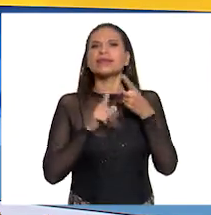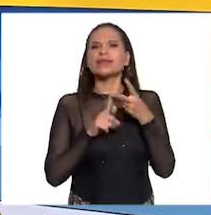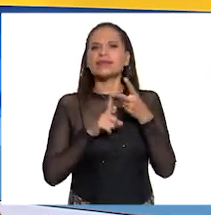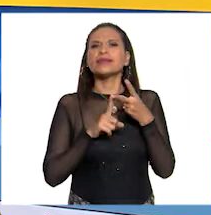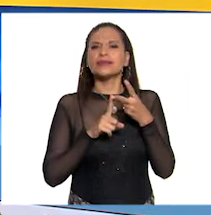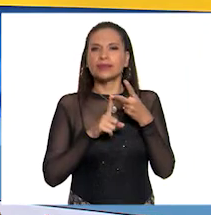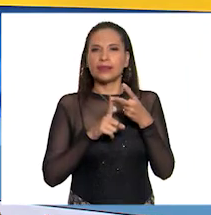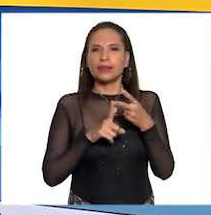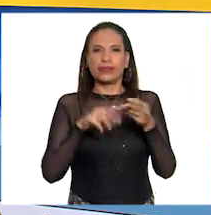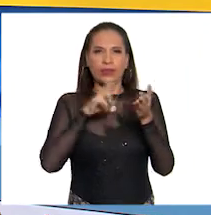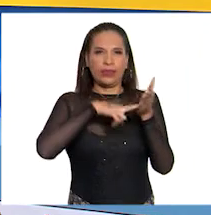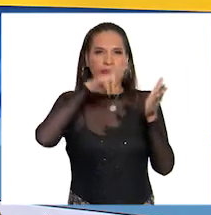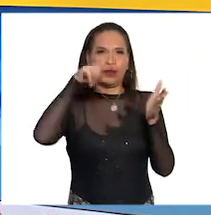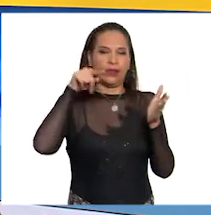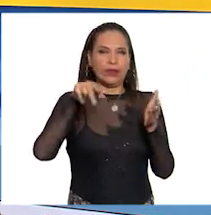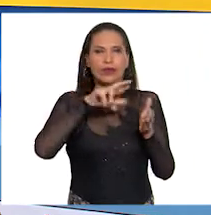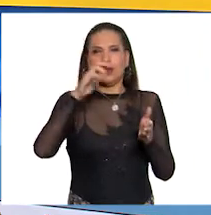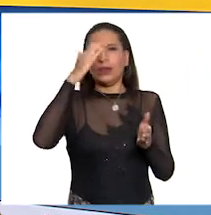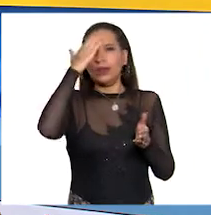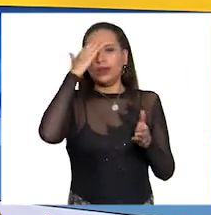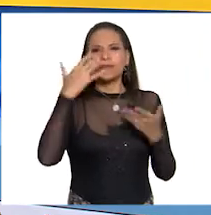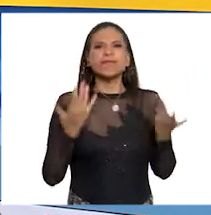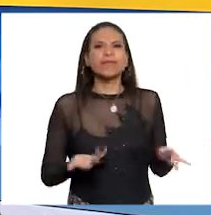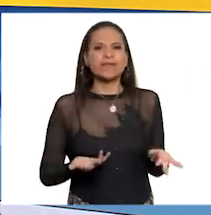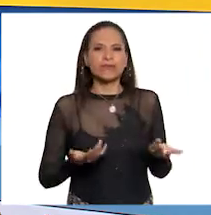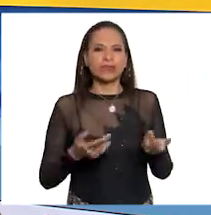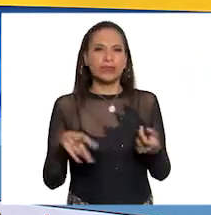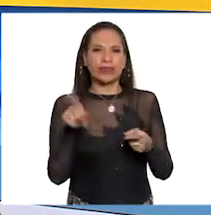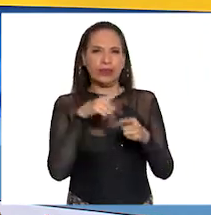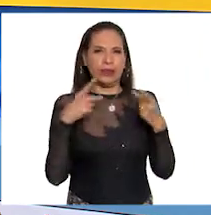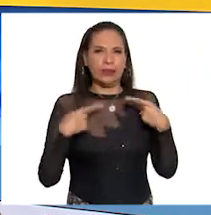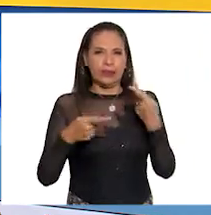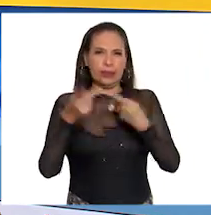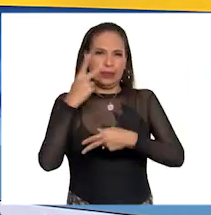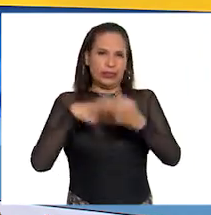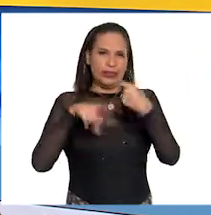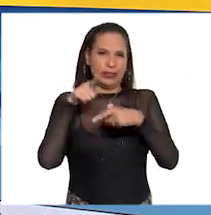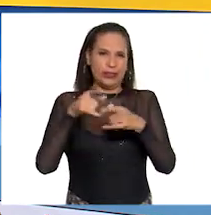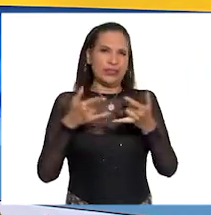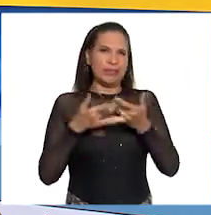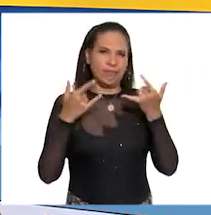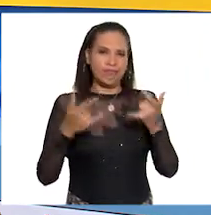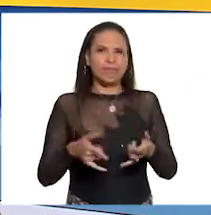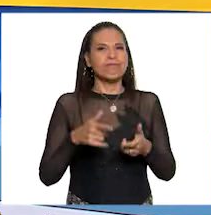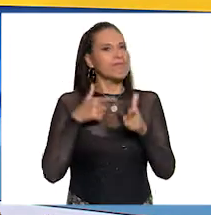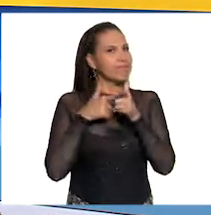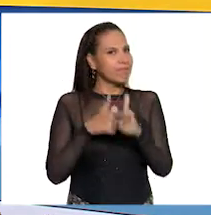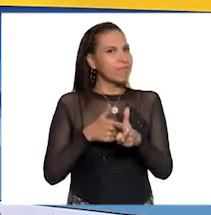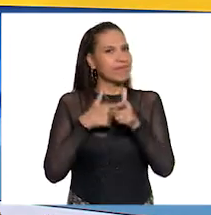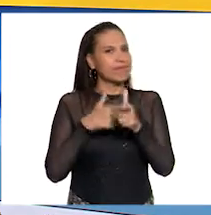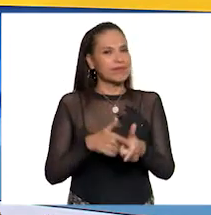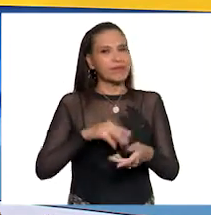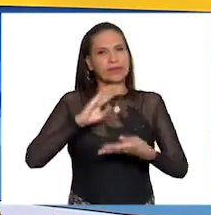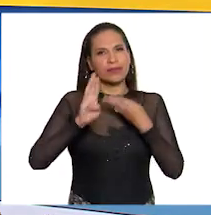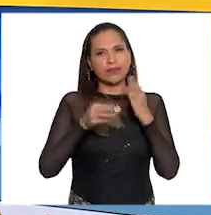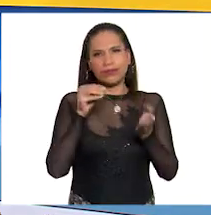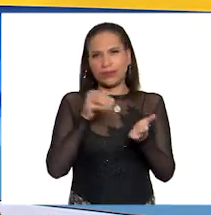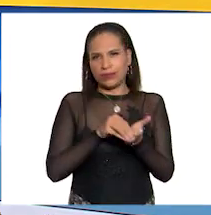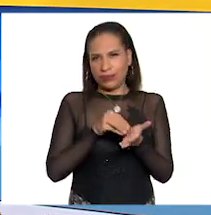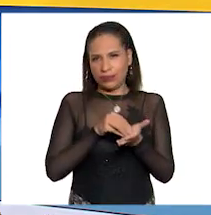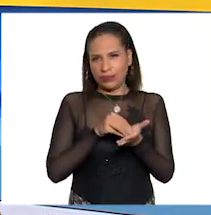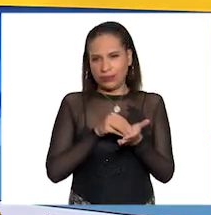lugar, el muralismo era un reconocimiento de que los descendientes de esta historia seguían presentes en el mundo